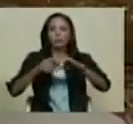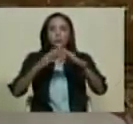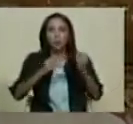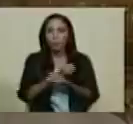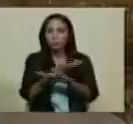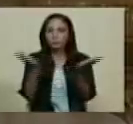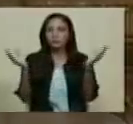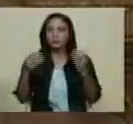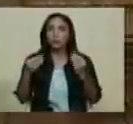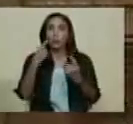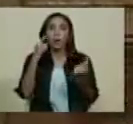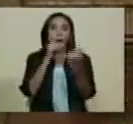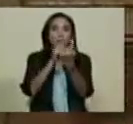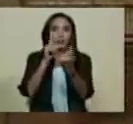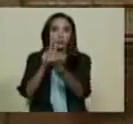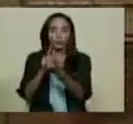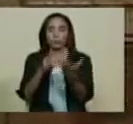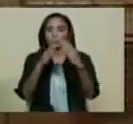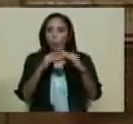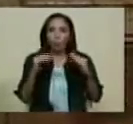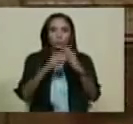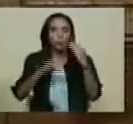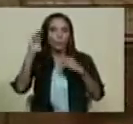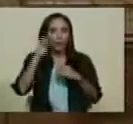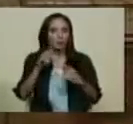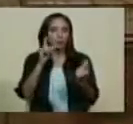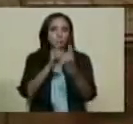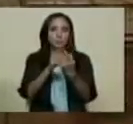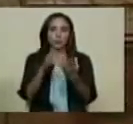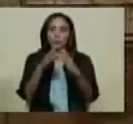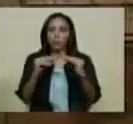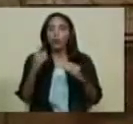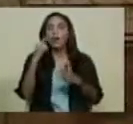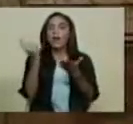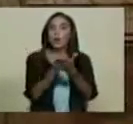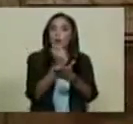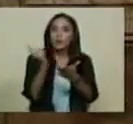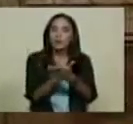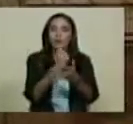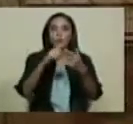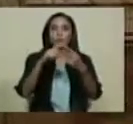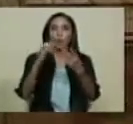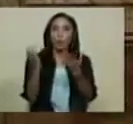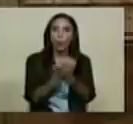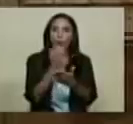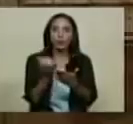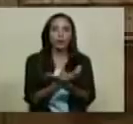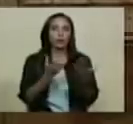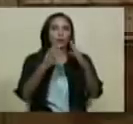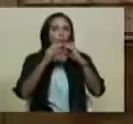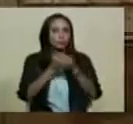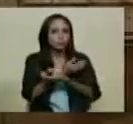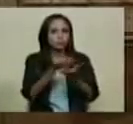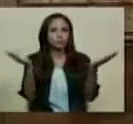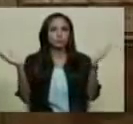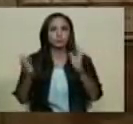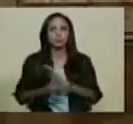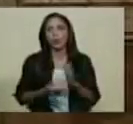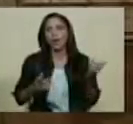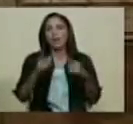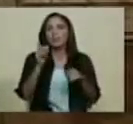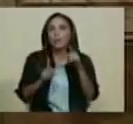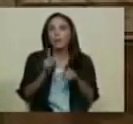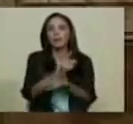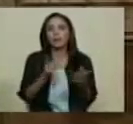lo que es la atención de los cuadernos, de los libros por cada uno de los años, lo que son